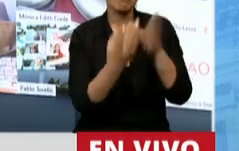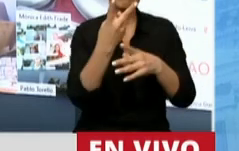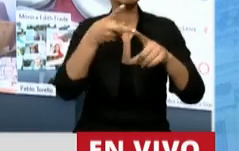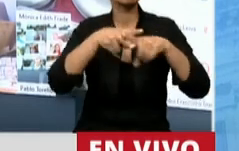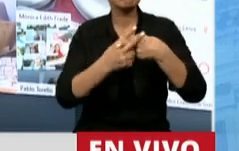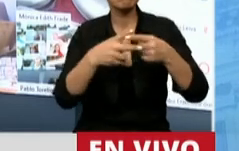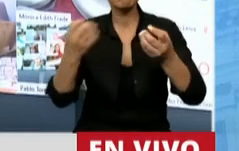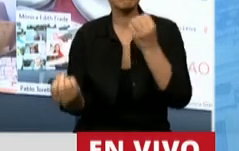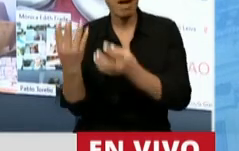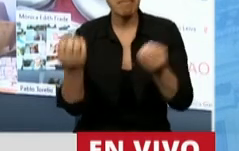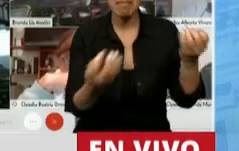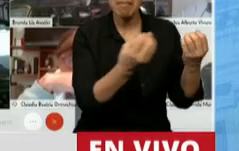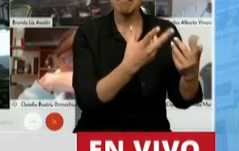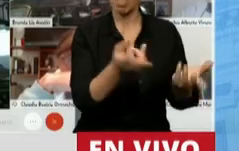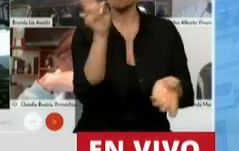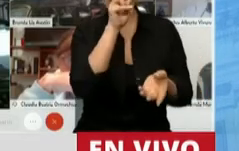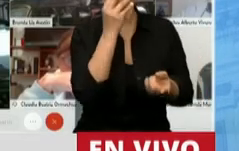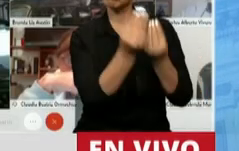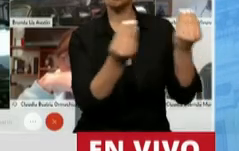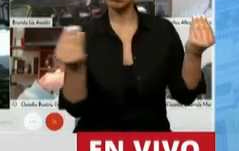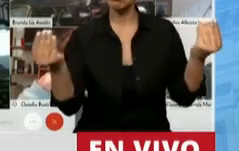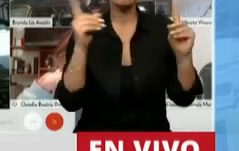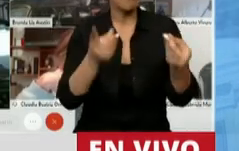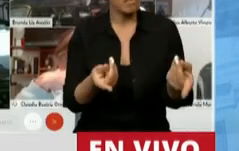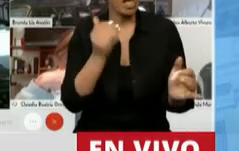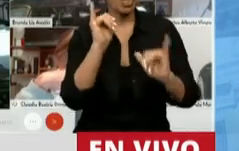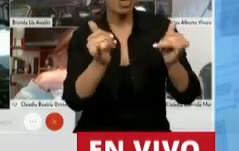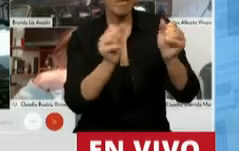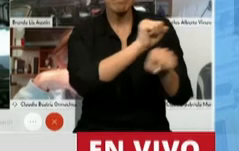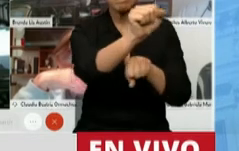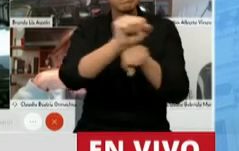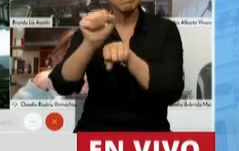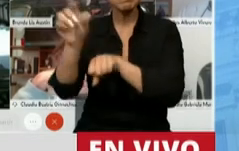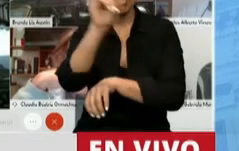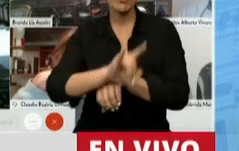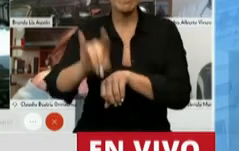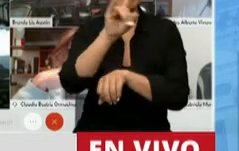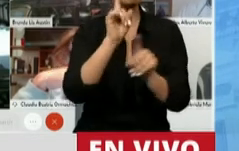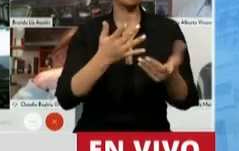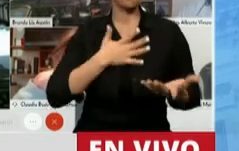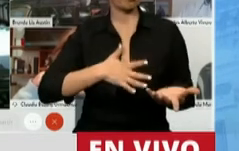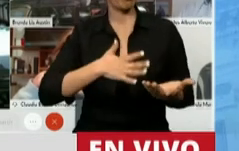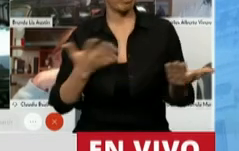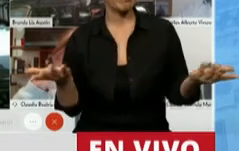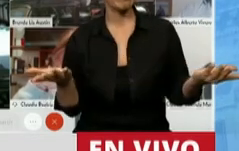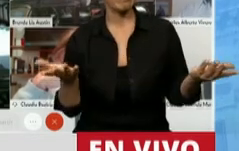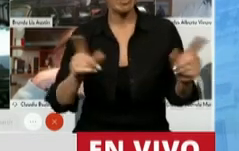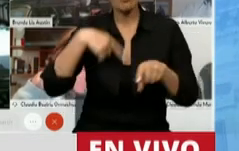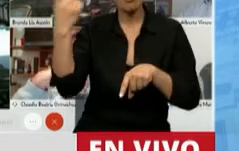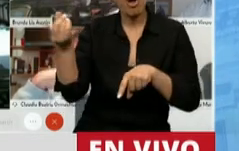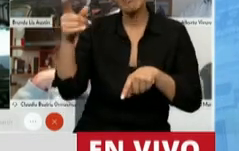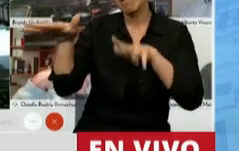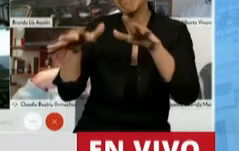conocimiento, acompañando la incorporación de jóvenes egresadas de las universidades y también de